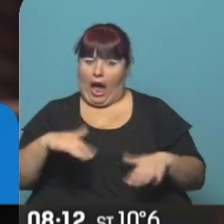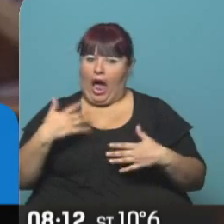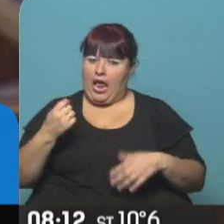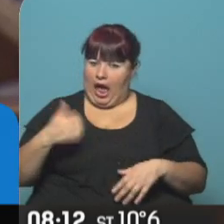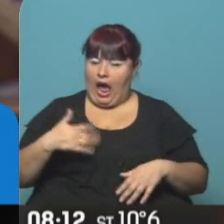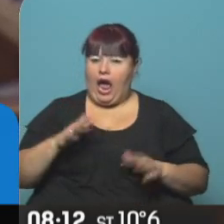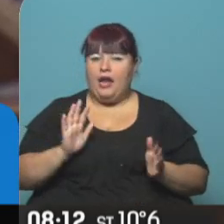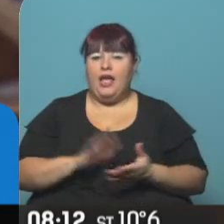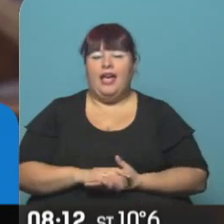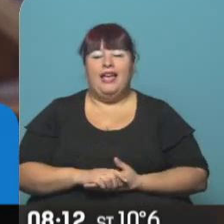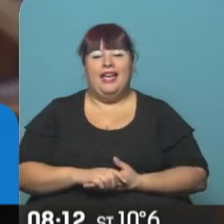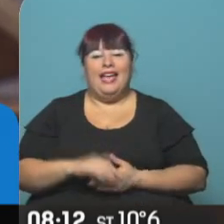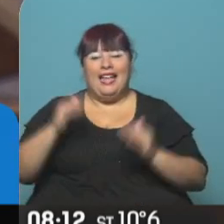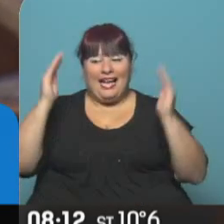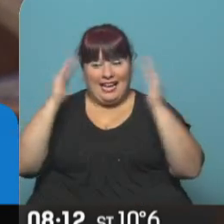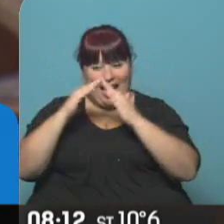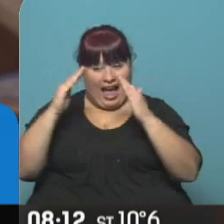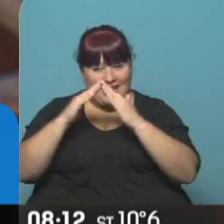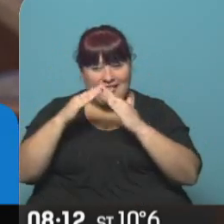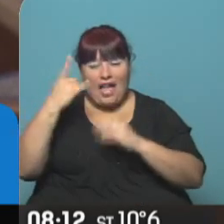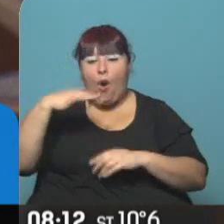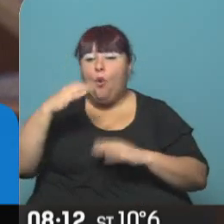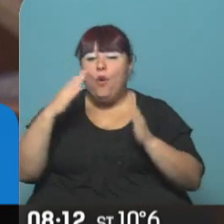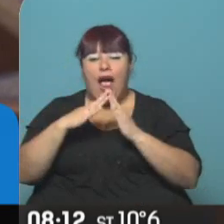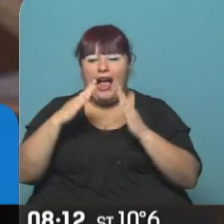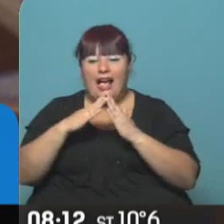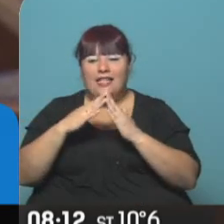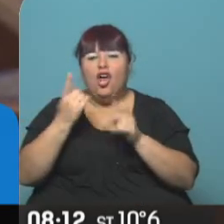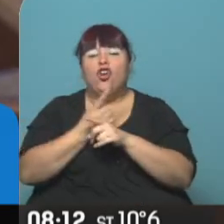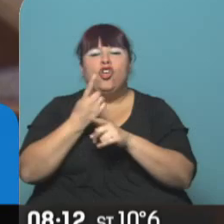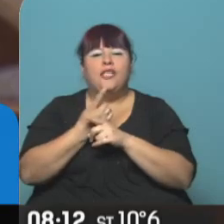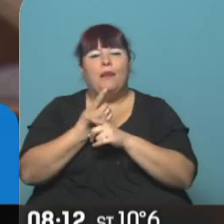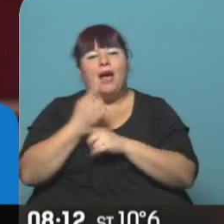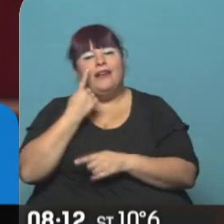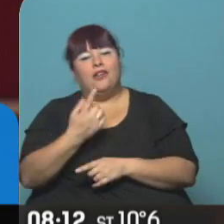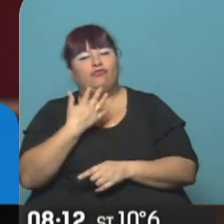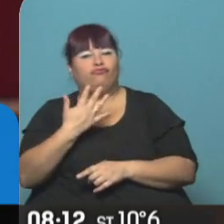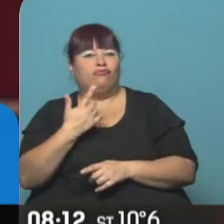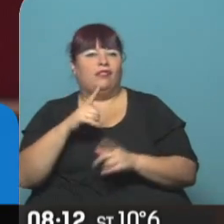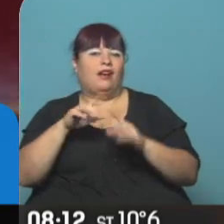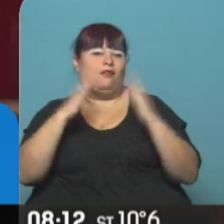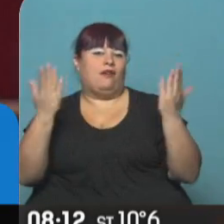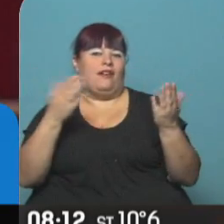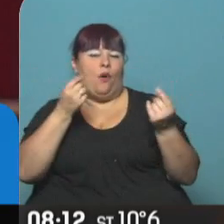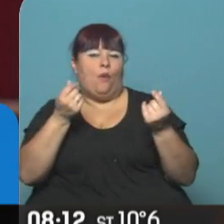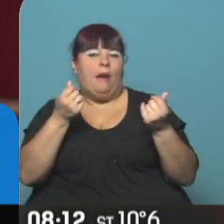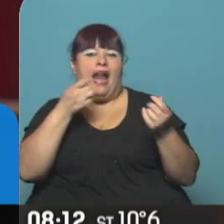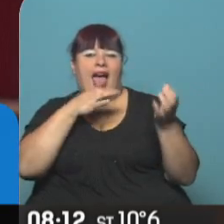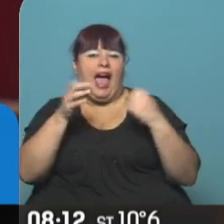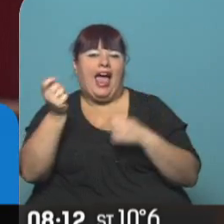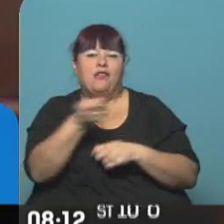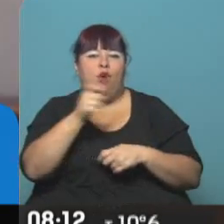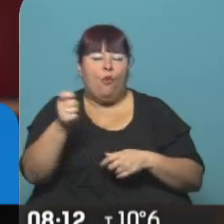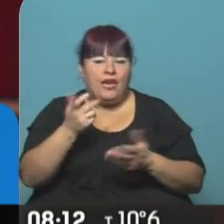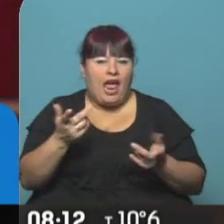pesos el techo la única casa no puede ser mirada como un bien inmueble un bien inmobiliario